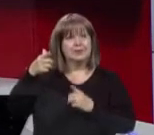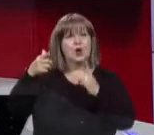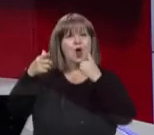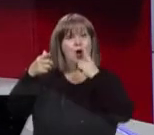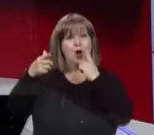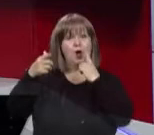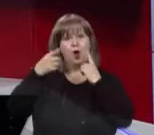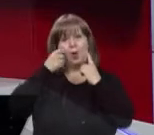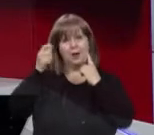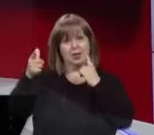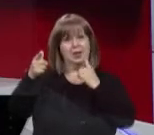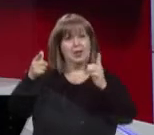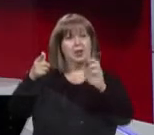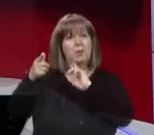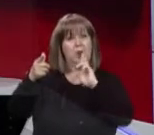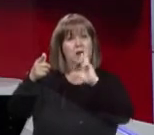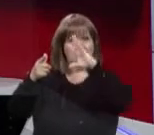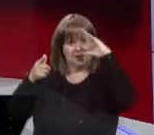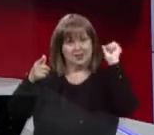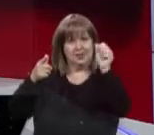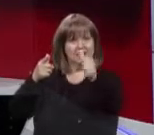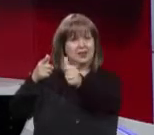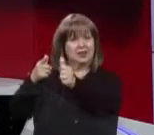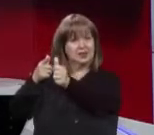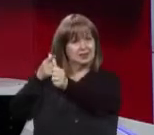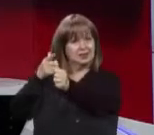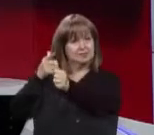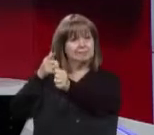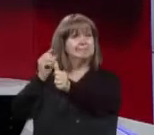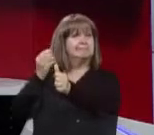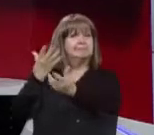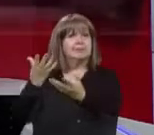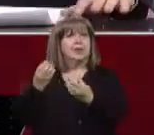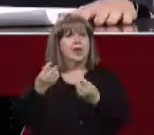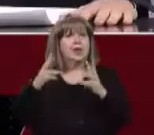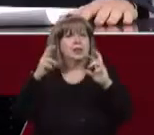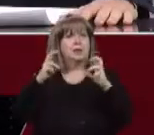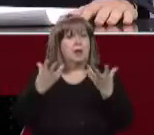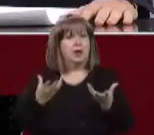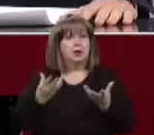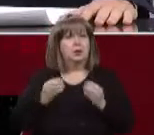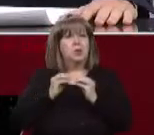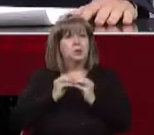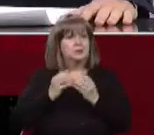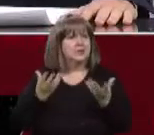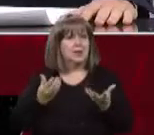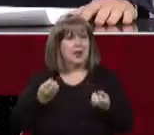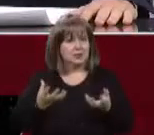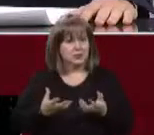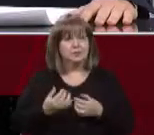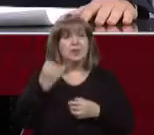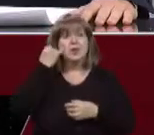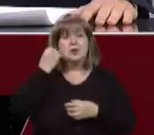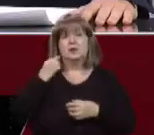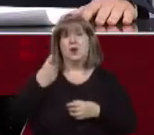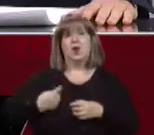Kirchner. Bueno, ¿cómo va la investigación? ¿Qué hay de nuevo y qué se conoce? Sobre todo con las personas implicadas, ¿no, Sofi? Exactamente, un mes.